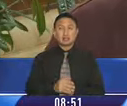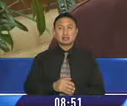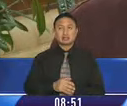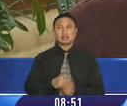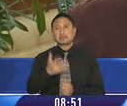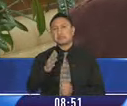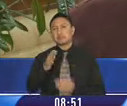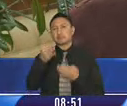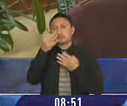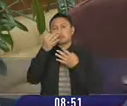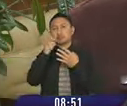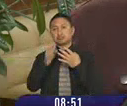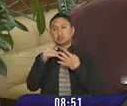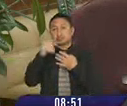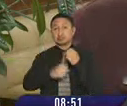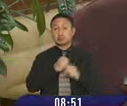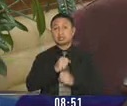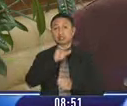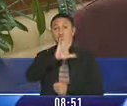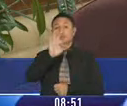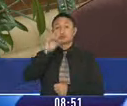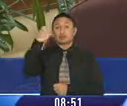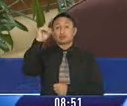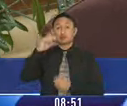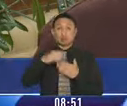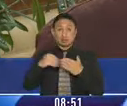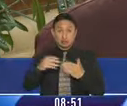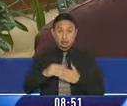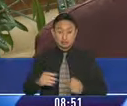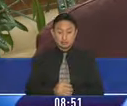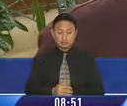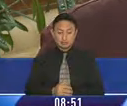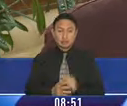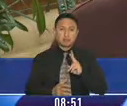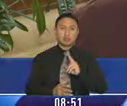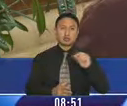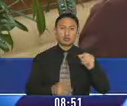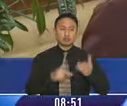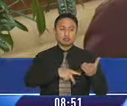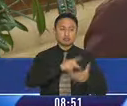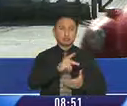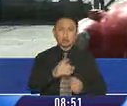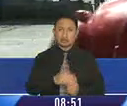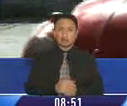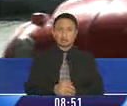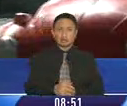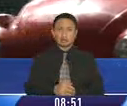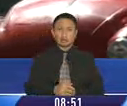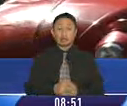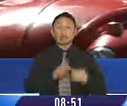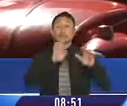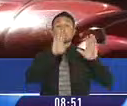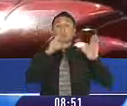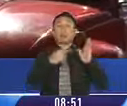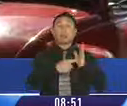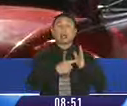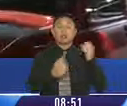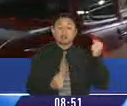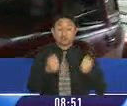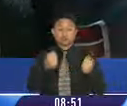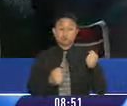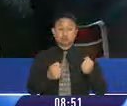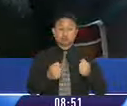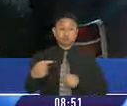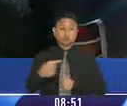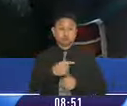un presupuesto asignado para este año de 59 millones de dólares y apenas tiene ejecutado 21 millones de dólares. Son 9.000 los vehículos que se encuentran